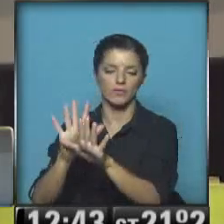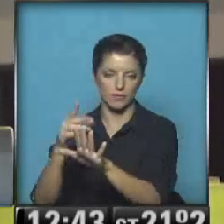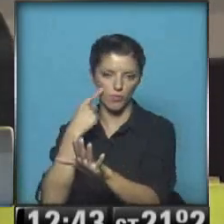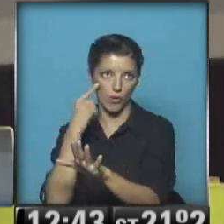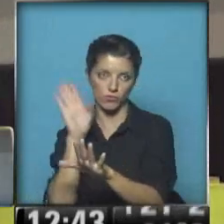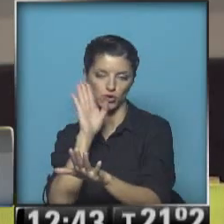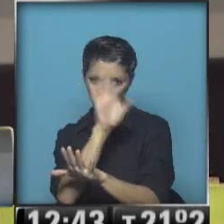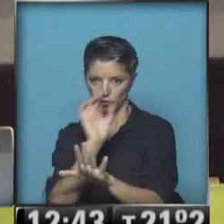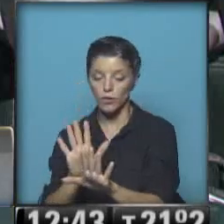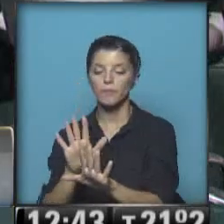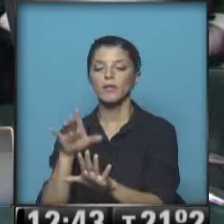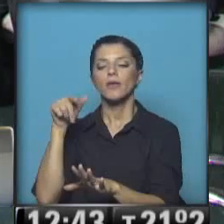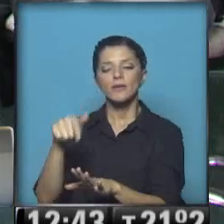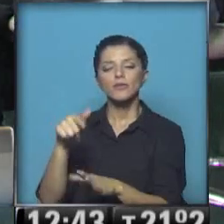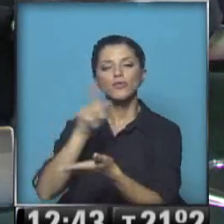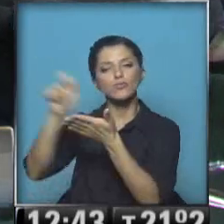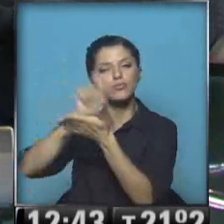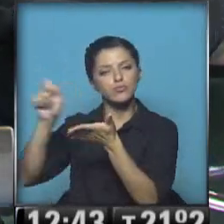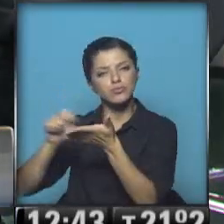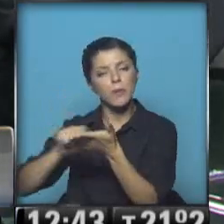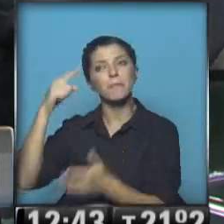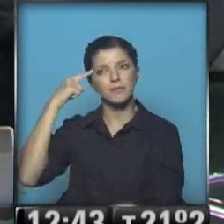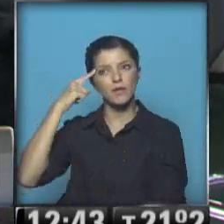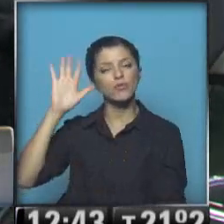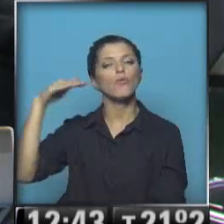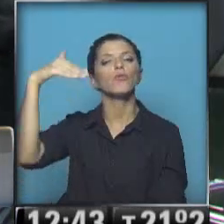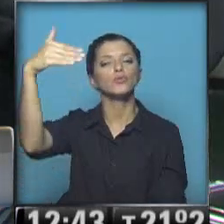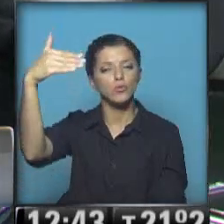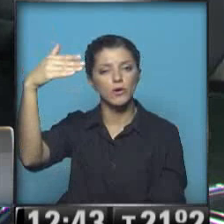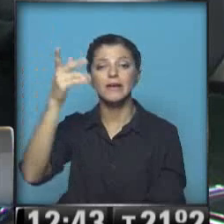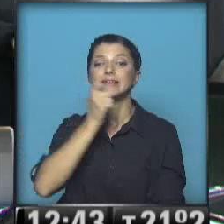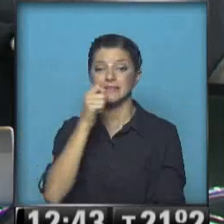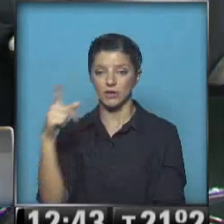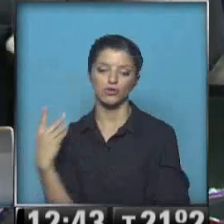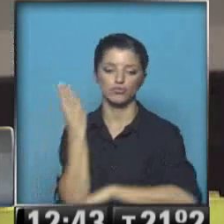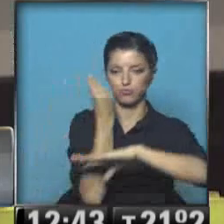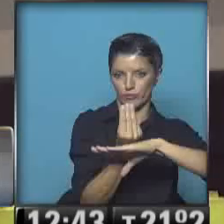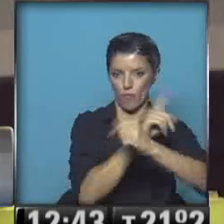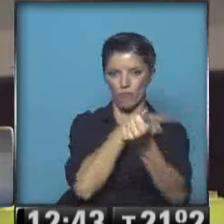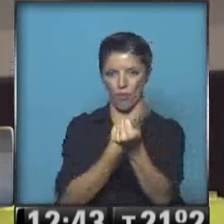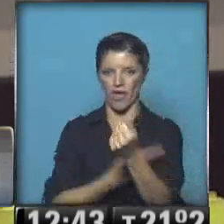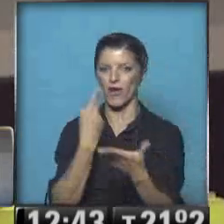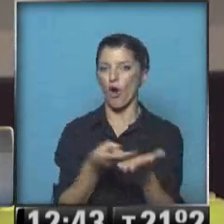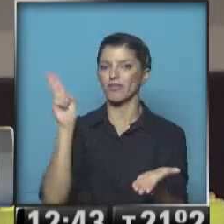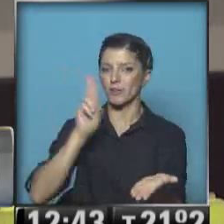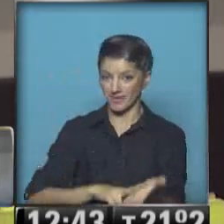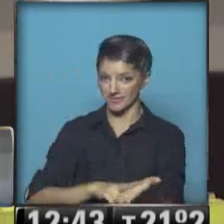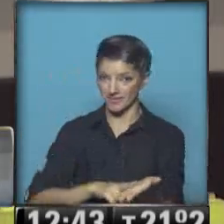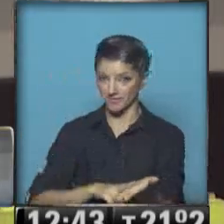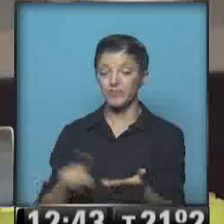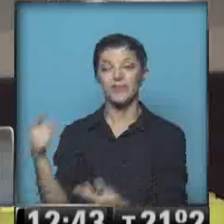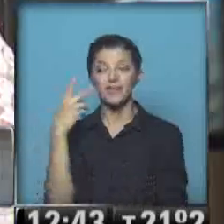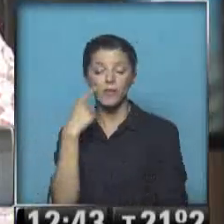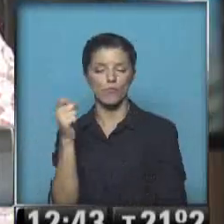pensamiento y donde elaboraban documentos planificando lo que iba a pasar una vez que ellos volvieran al poder y donde se leía claramente su